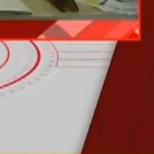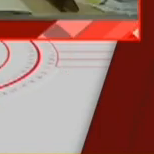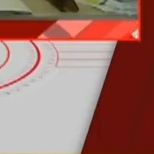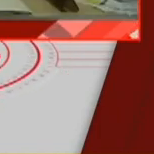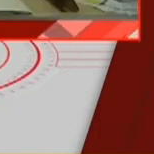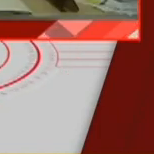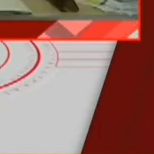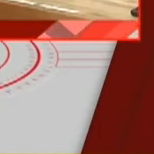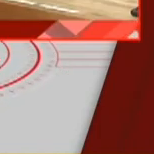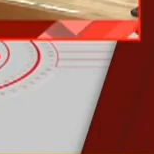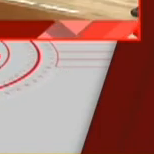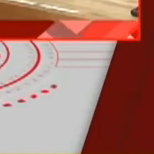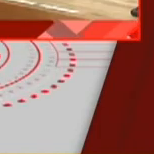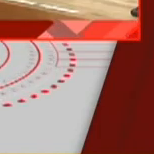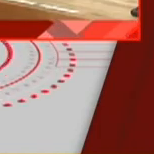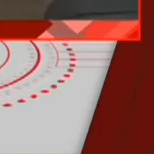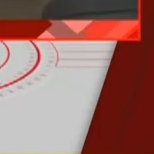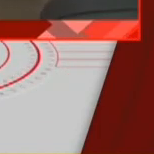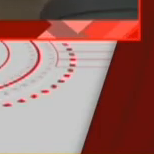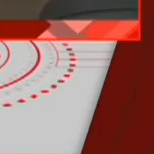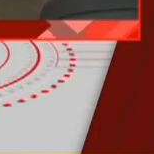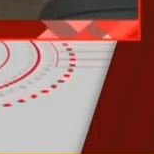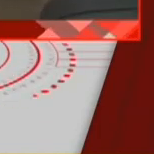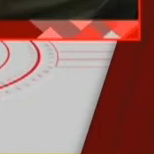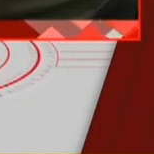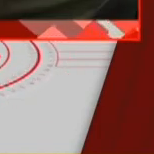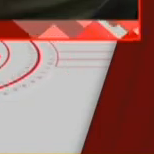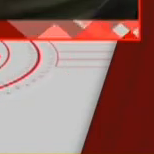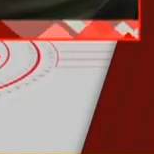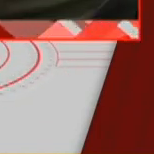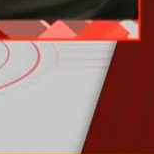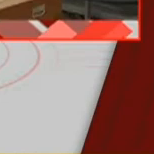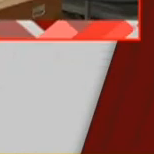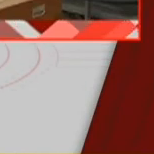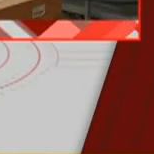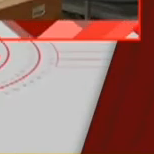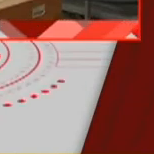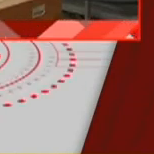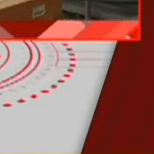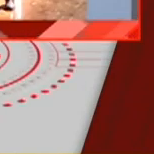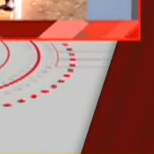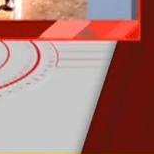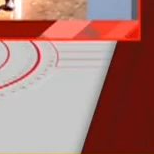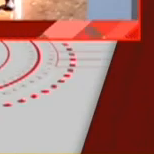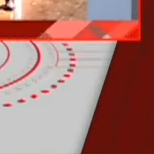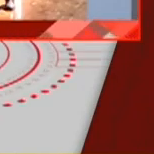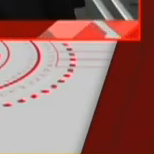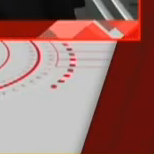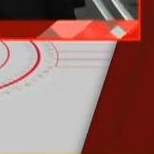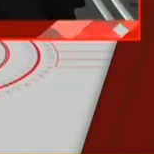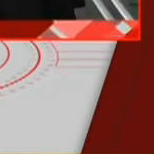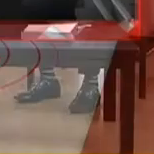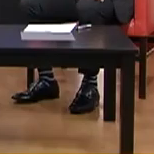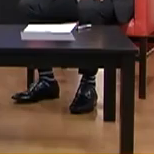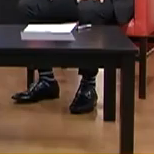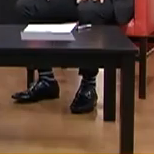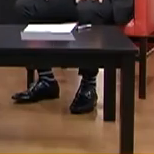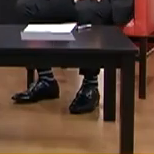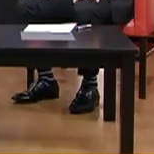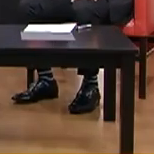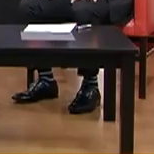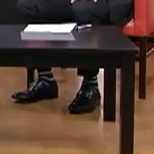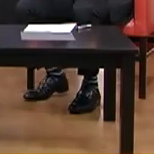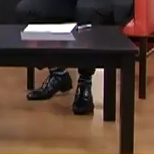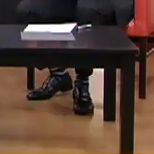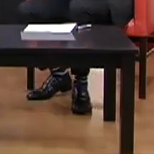documentos digitalizados para el futuro, para el acceso futuro a la información que contienen, por ejemplo, ¿no? Claro. Menciónenos, para tener un